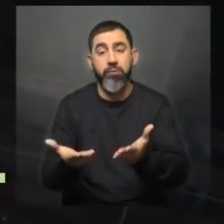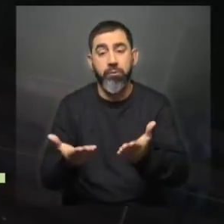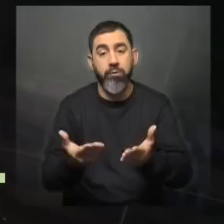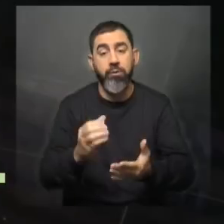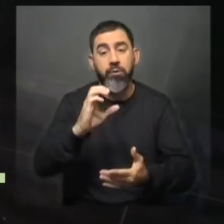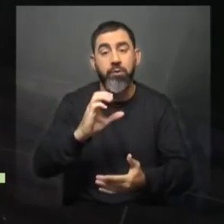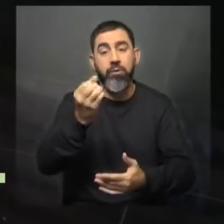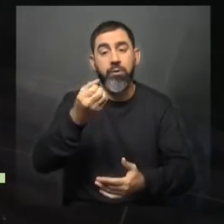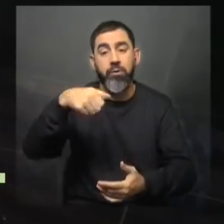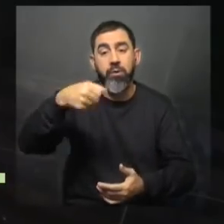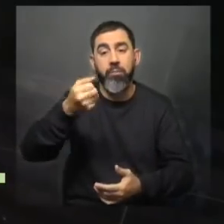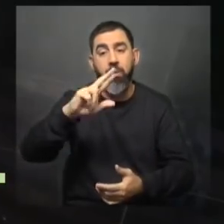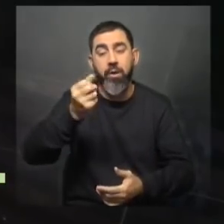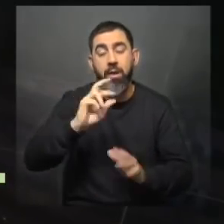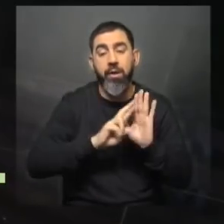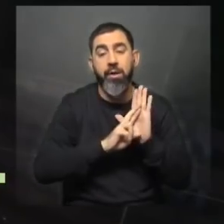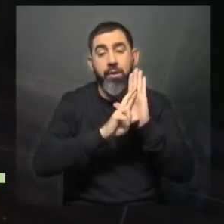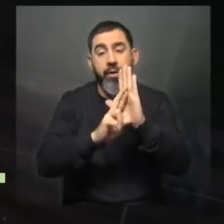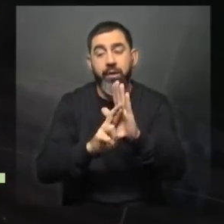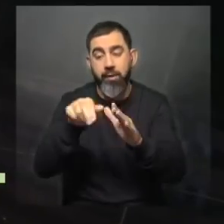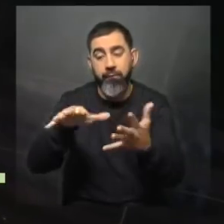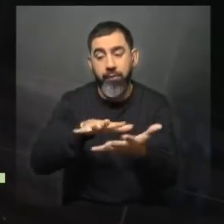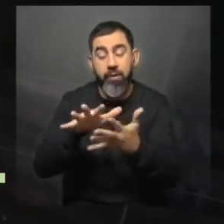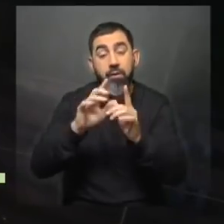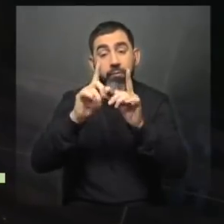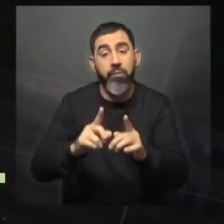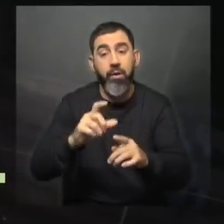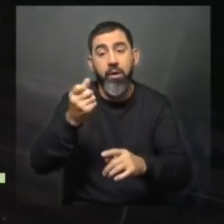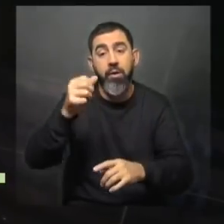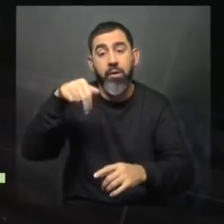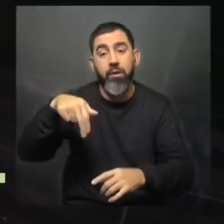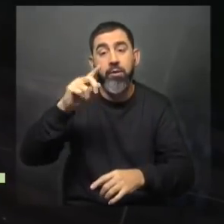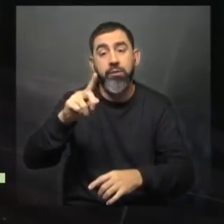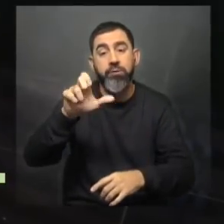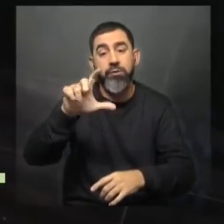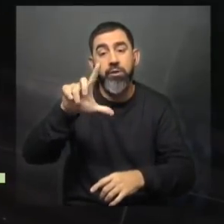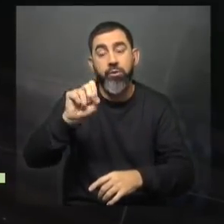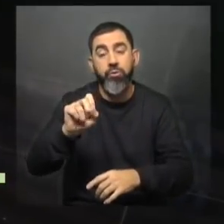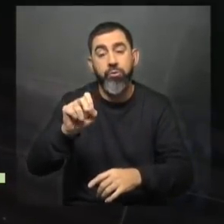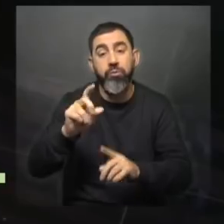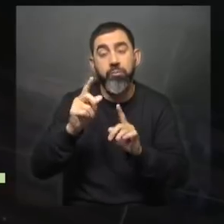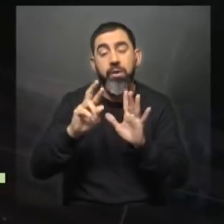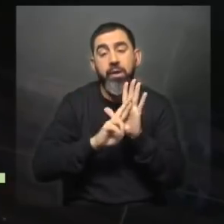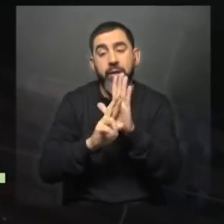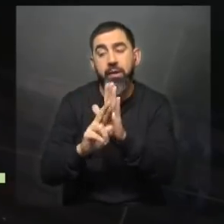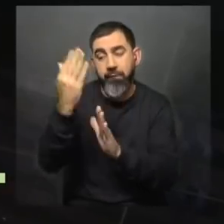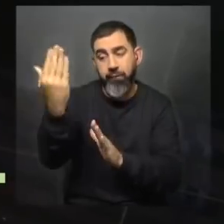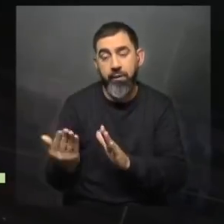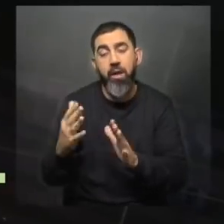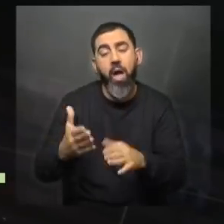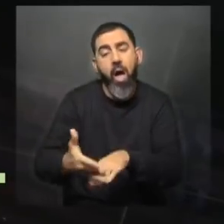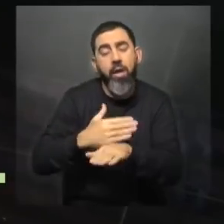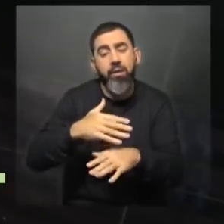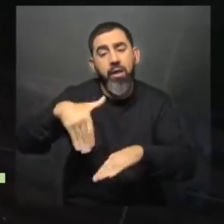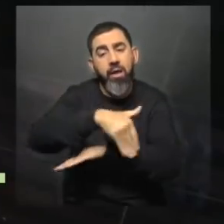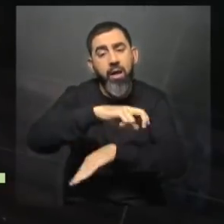Natalia camara que es en referente justamente de este espacio también y Angelo boado que bueno es un par referente que ha estado en situación